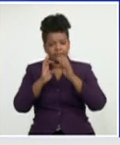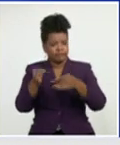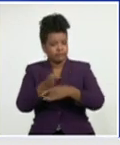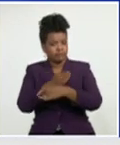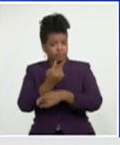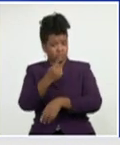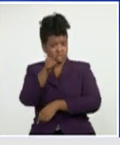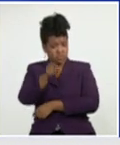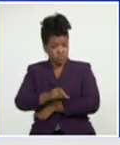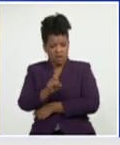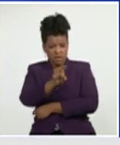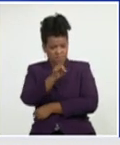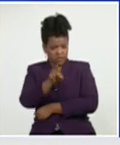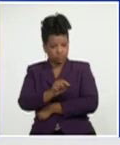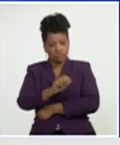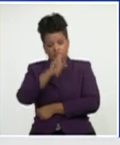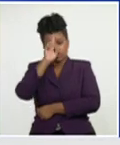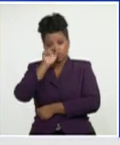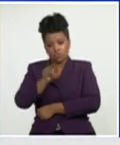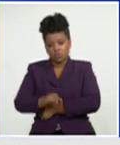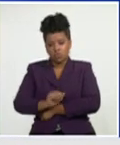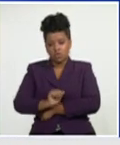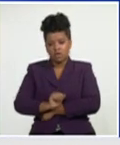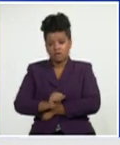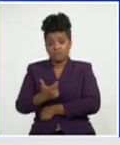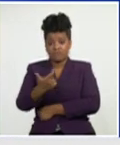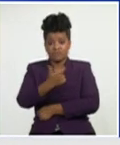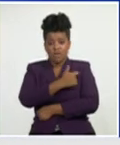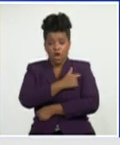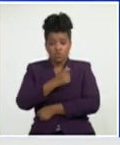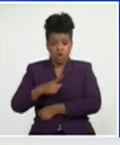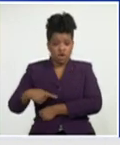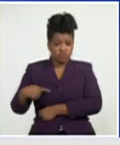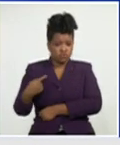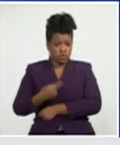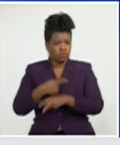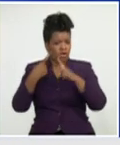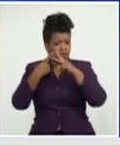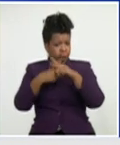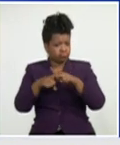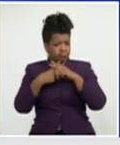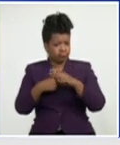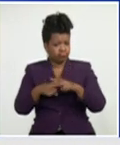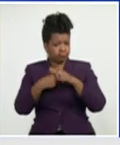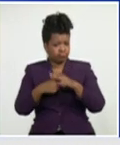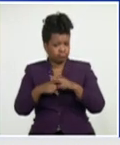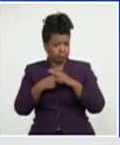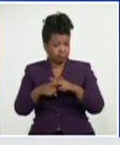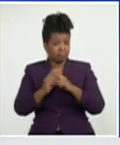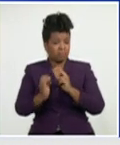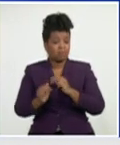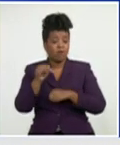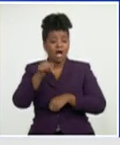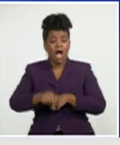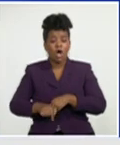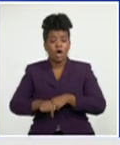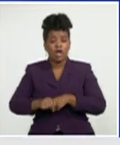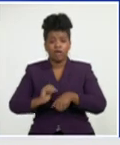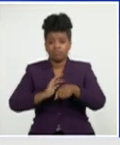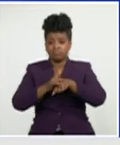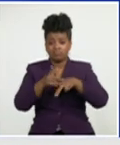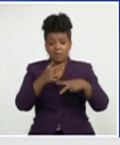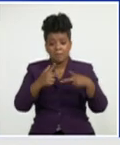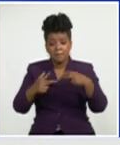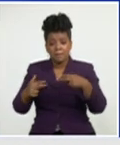pregunta, doctora, ¿resuelven las vacunas nuestras la infección de las nuevas mutaciones del virus? Bueno, eso lo